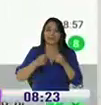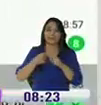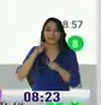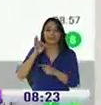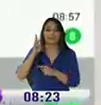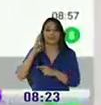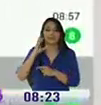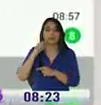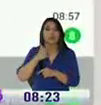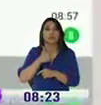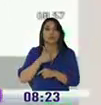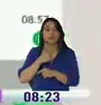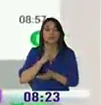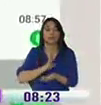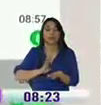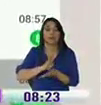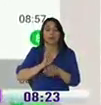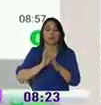ciudadana ecuatoriana